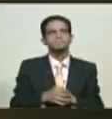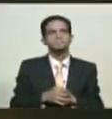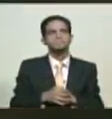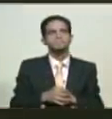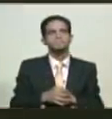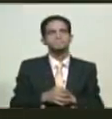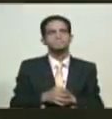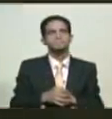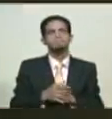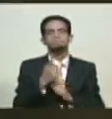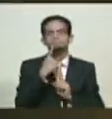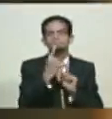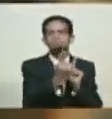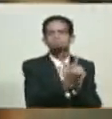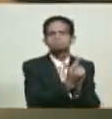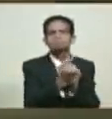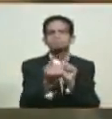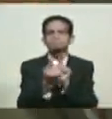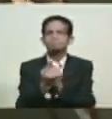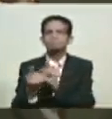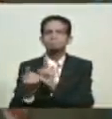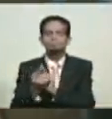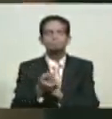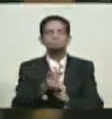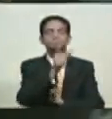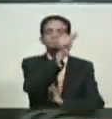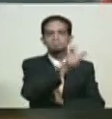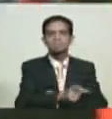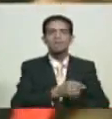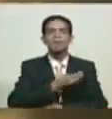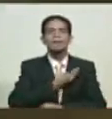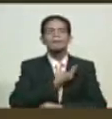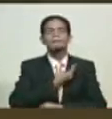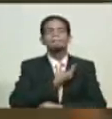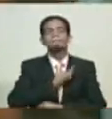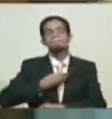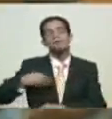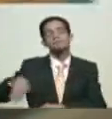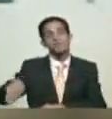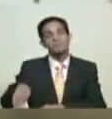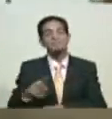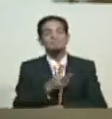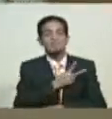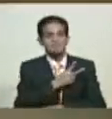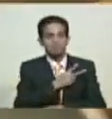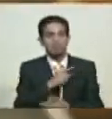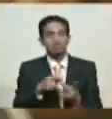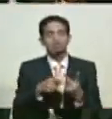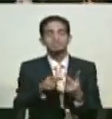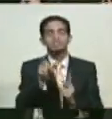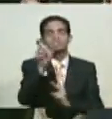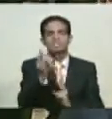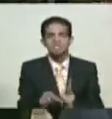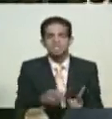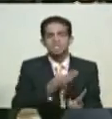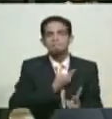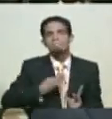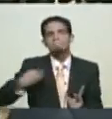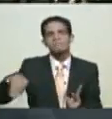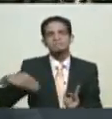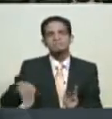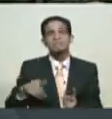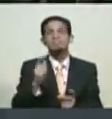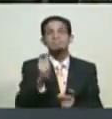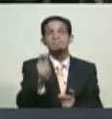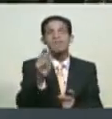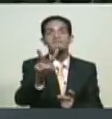bardasano presidente de venevision también con winston vallenilla quien es presidente de tves en estos momentos continúa